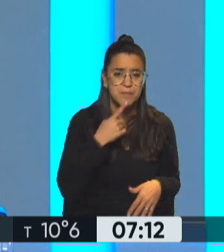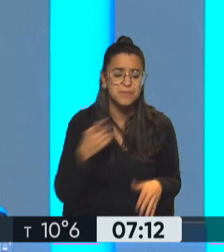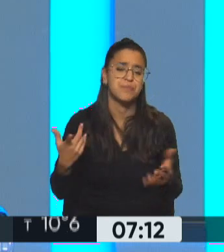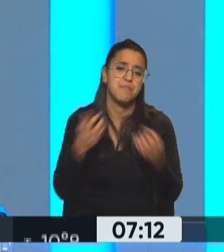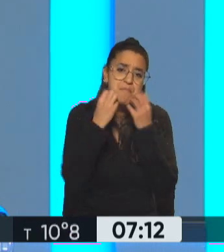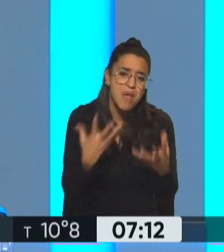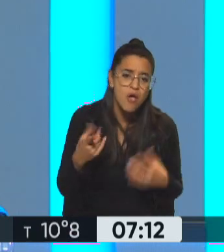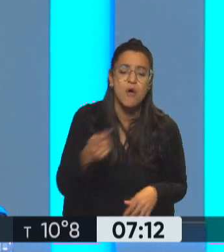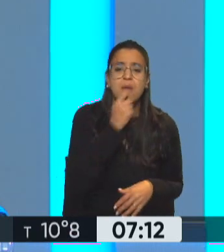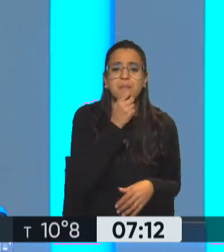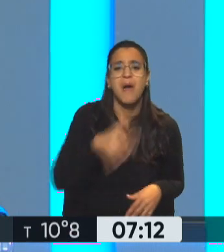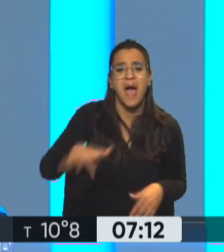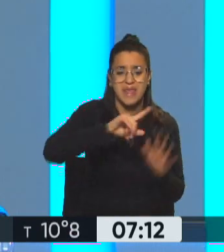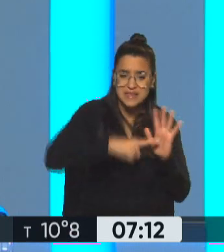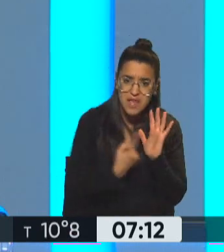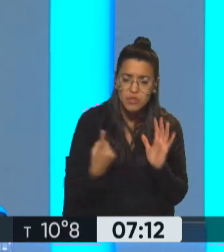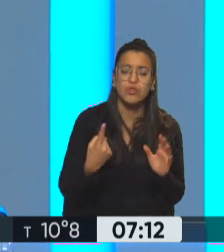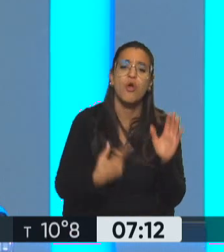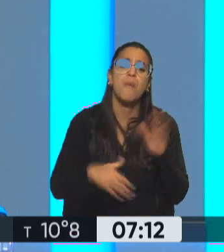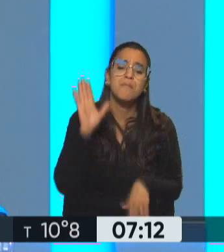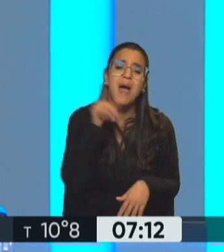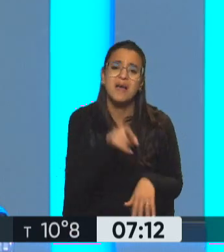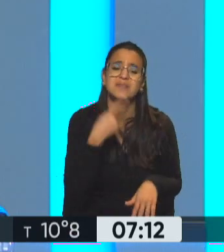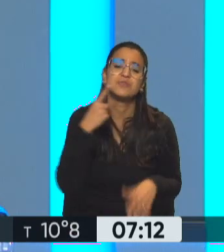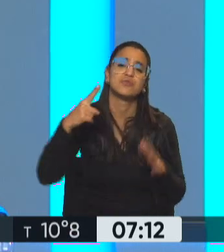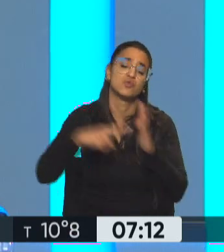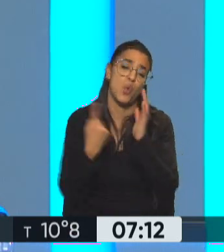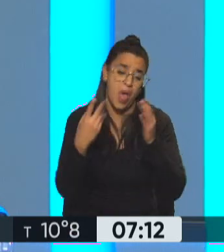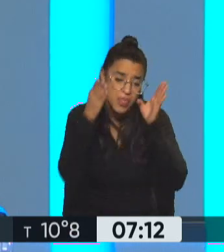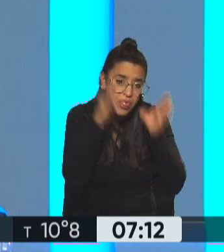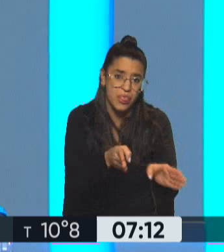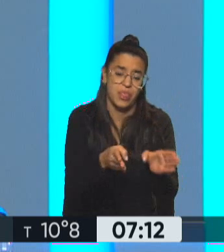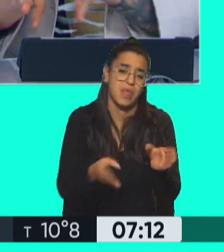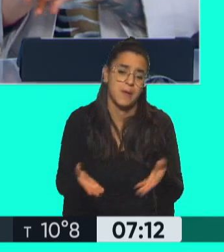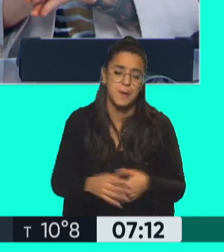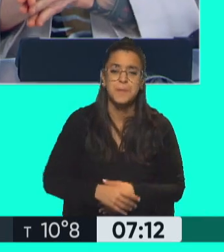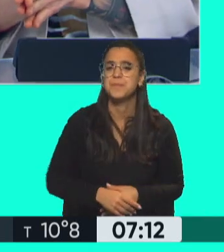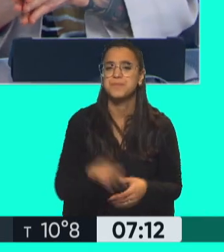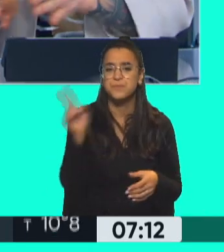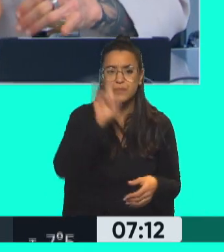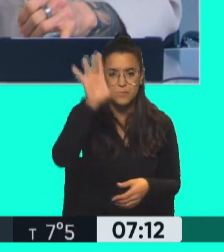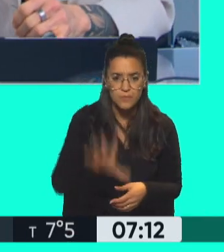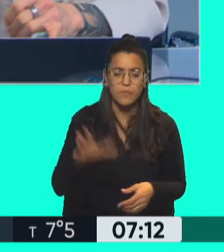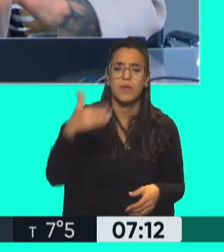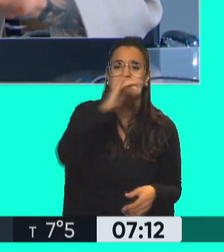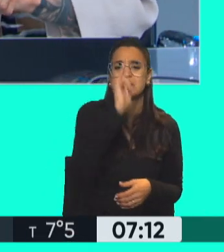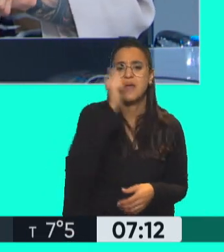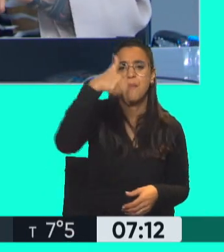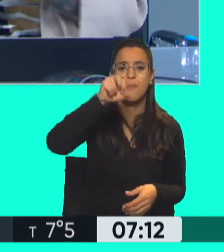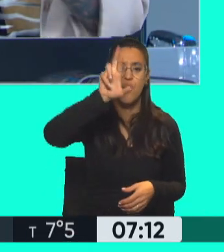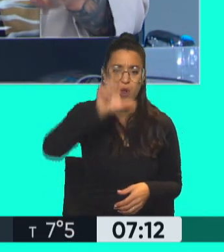beneficiada hablamos del área centro y focalizado claro en la ciudad de buenos aires no solamente estuvo gerardo zamora